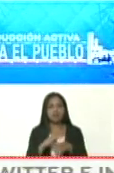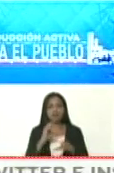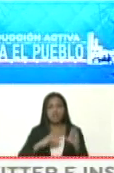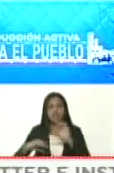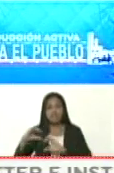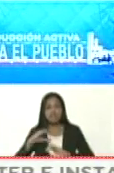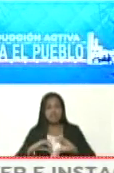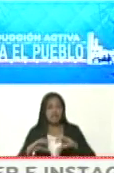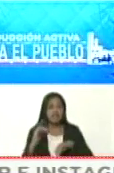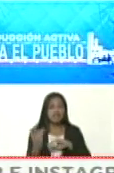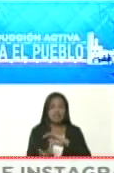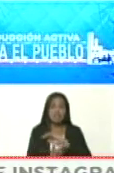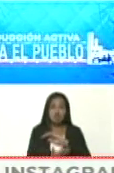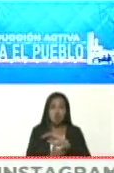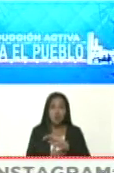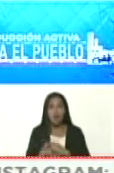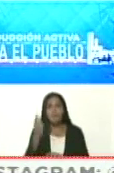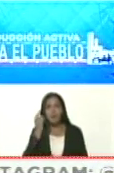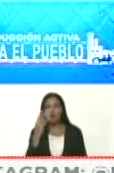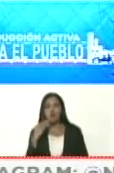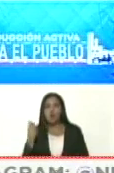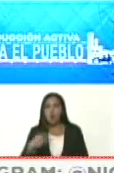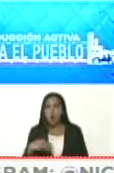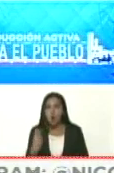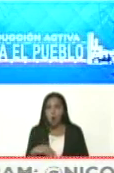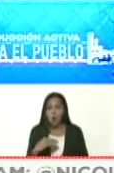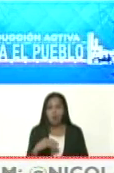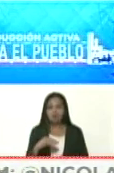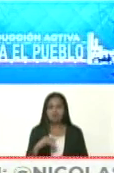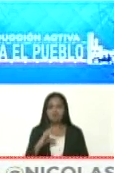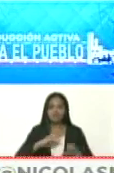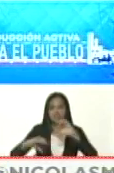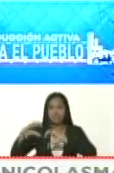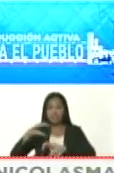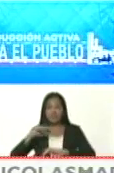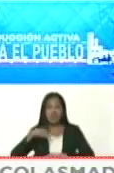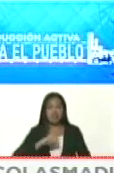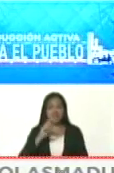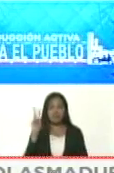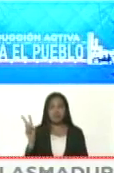y Tecnología, esta joven científica venezolana,